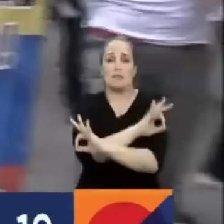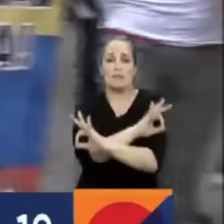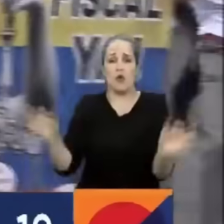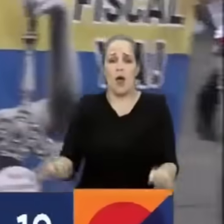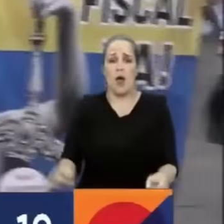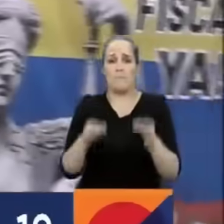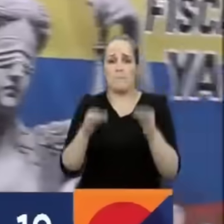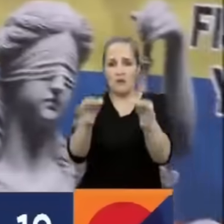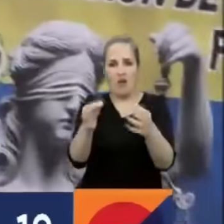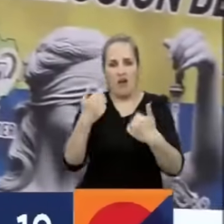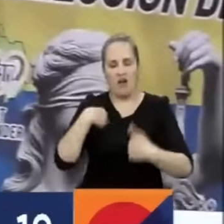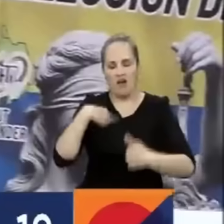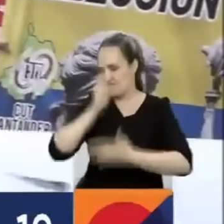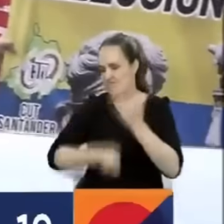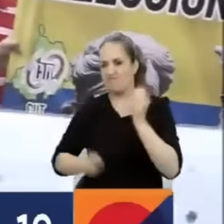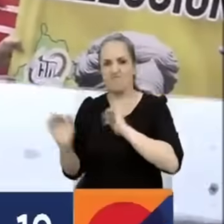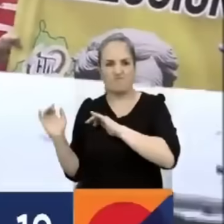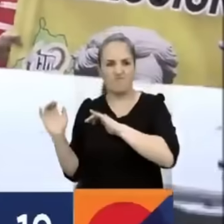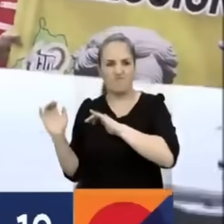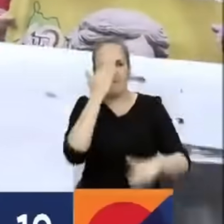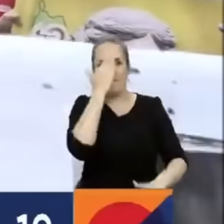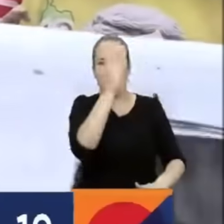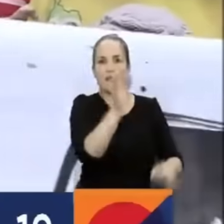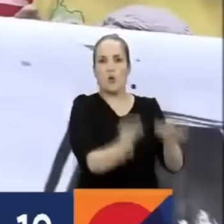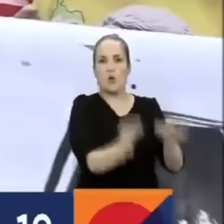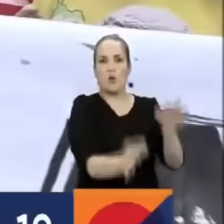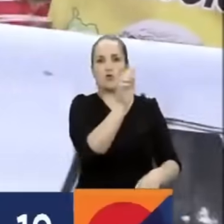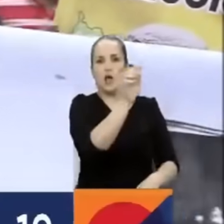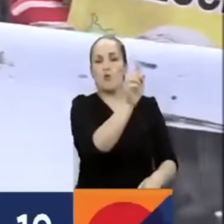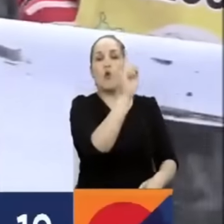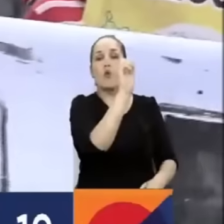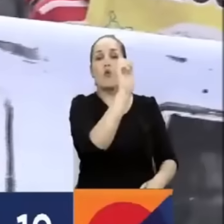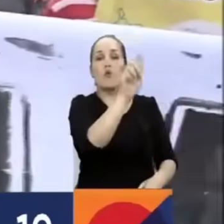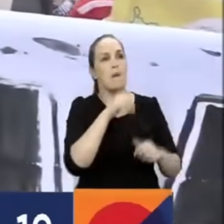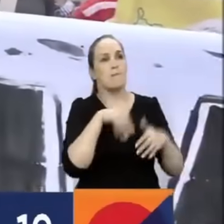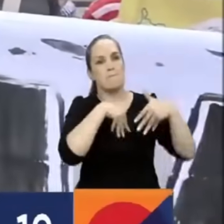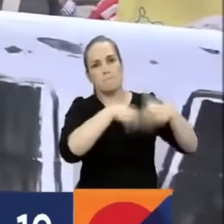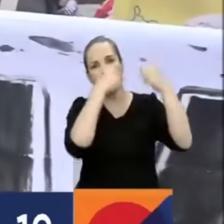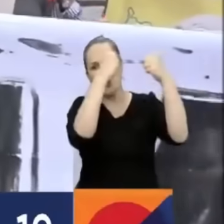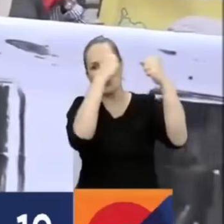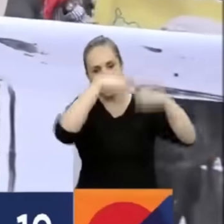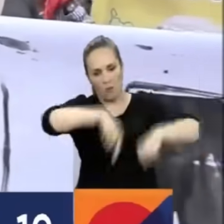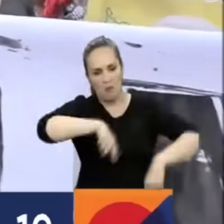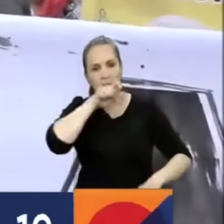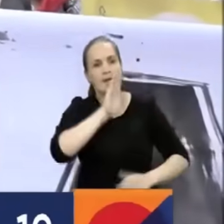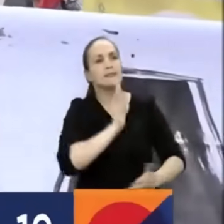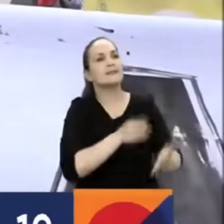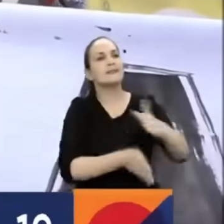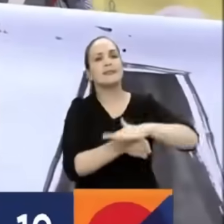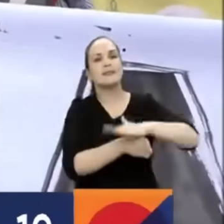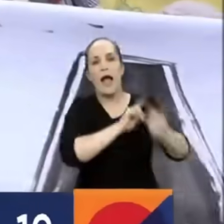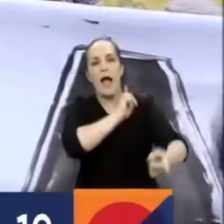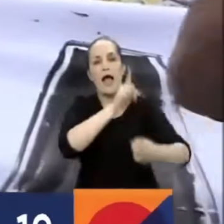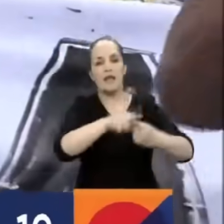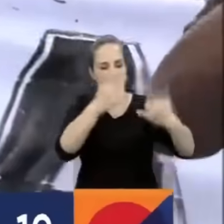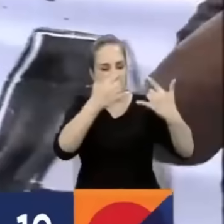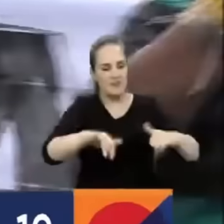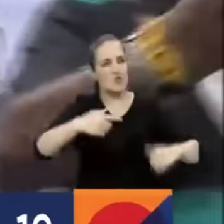mismo nos desplazamos para los juzgados porque la protesta aquí en Bucaramanga sigue hasta cuando